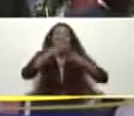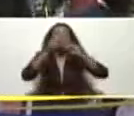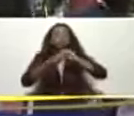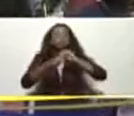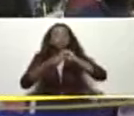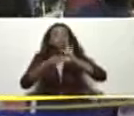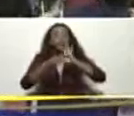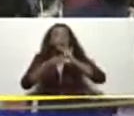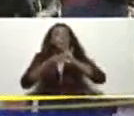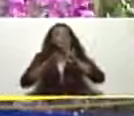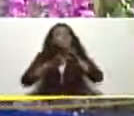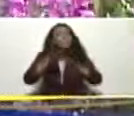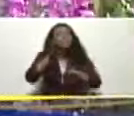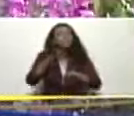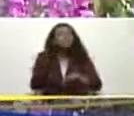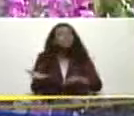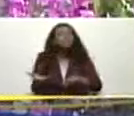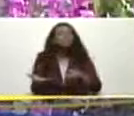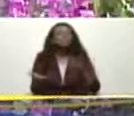articulando paso a paso